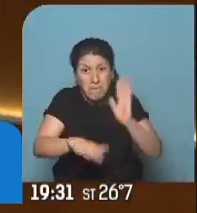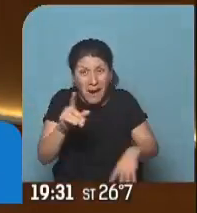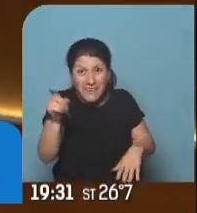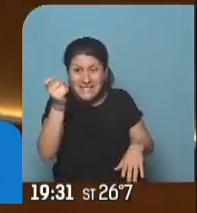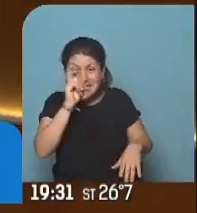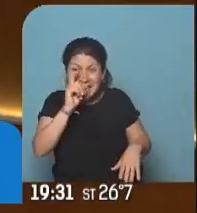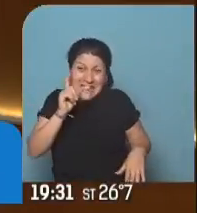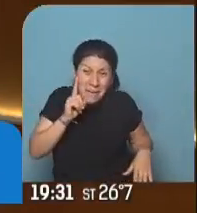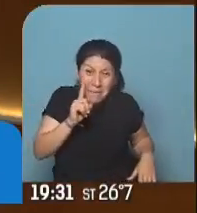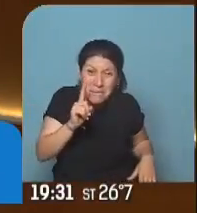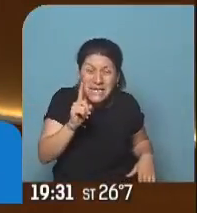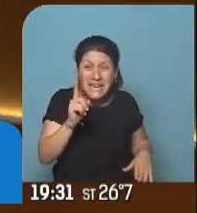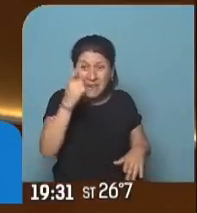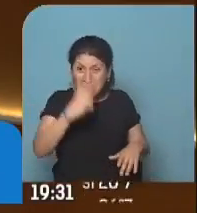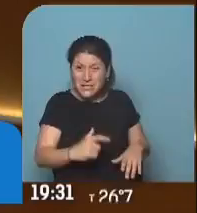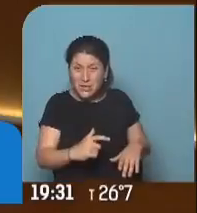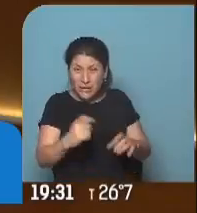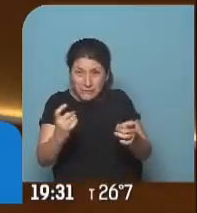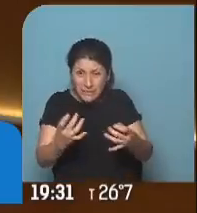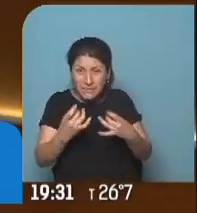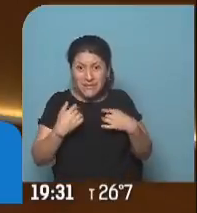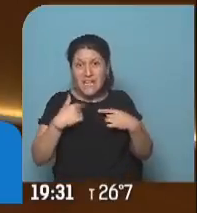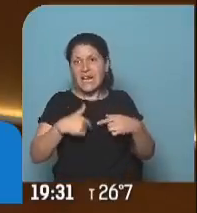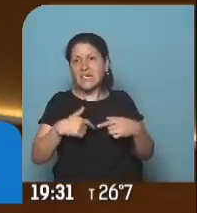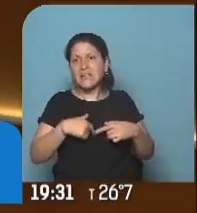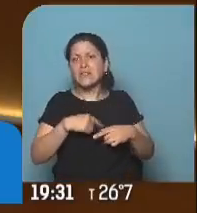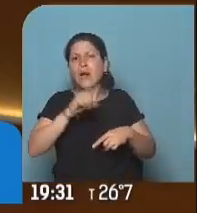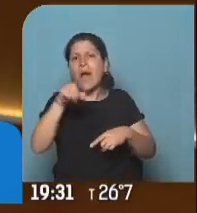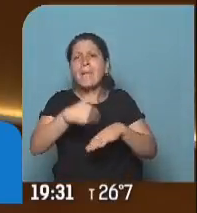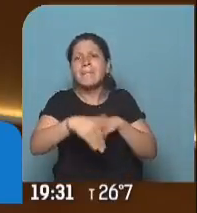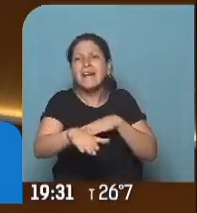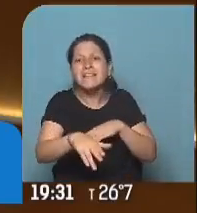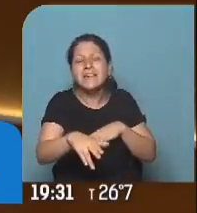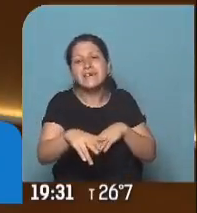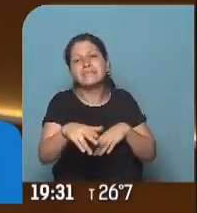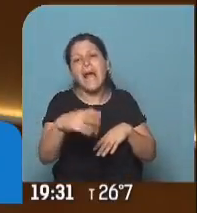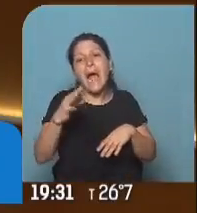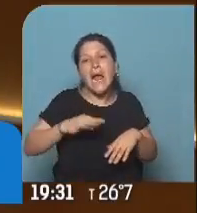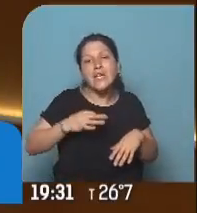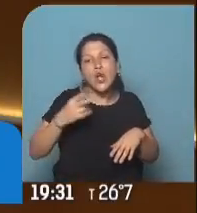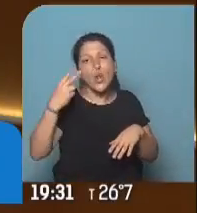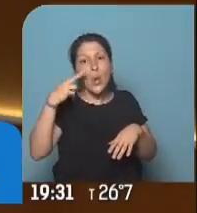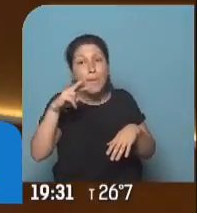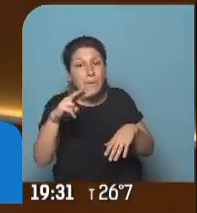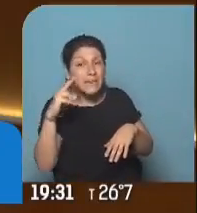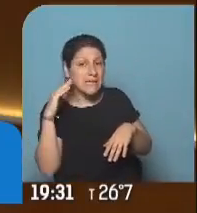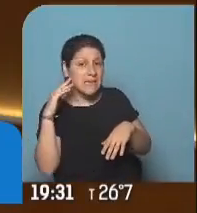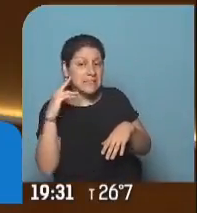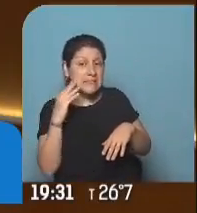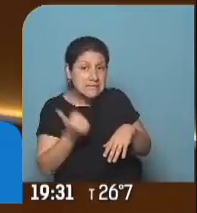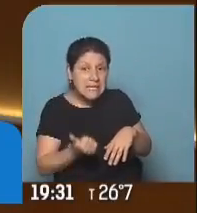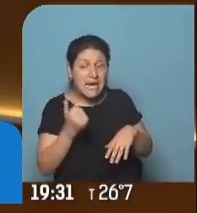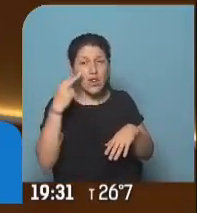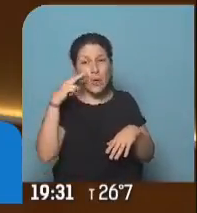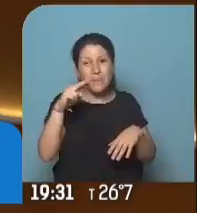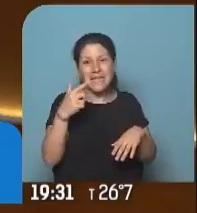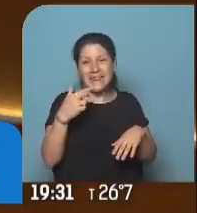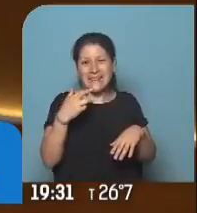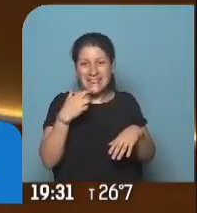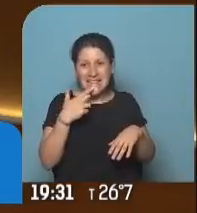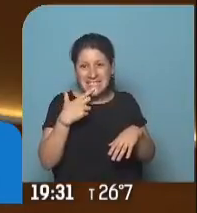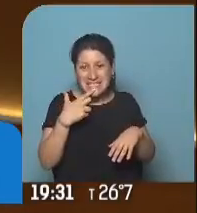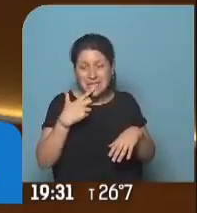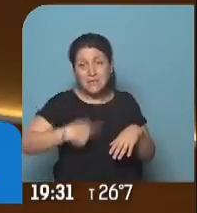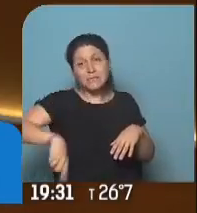estas enfermedades. Y esto se disparó en el 2016-2017. Y estamos viendo casos de estas enfermedades